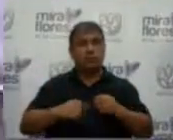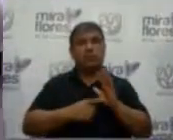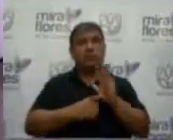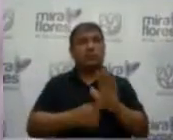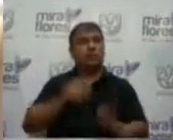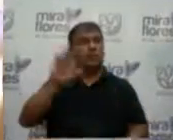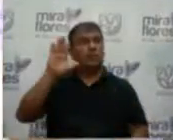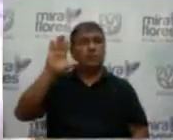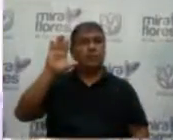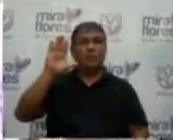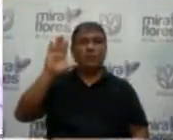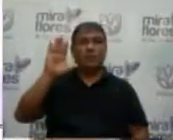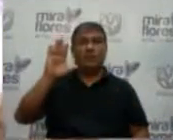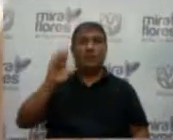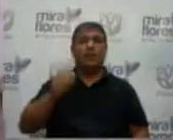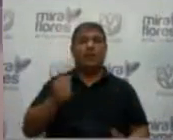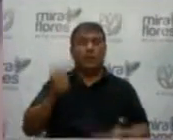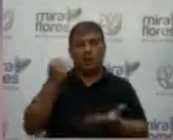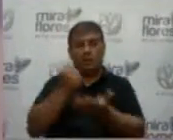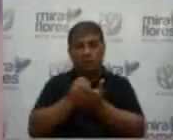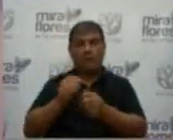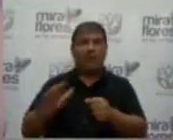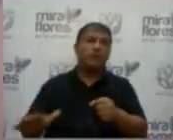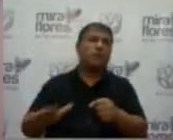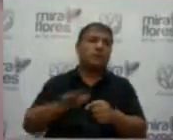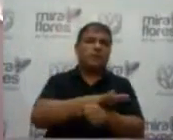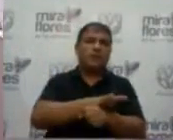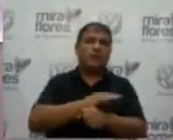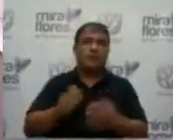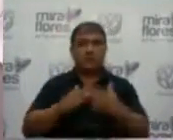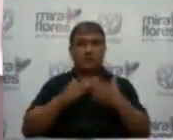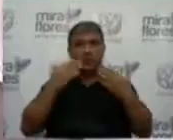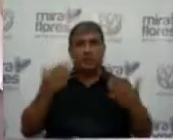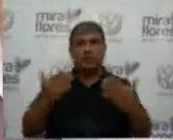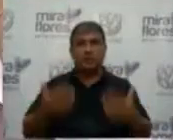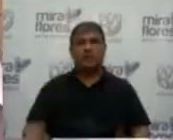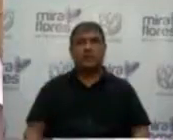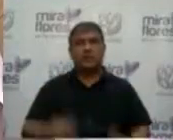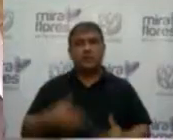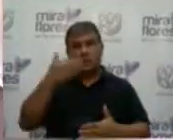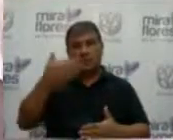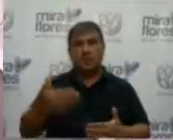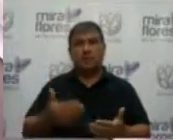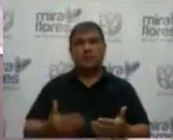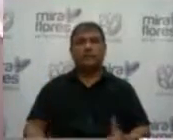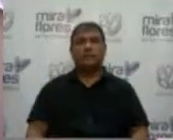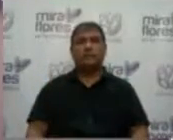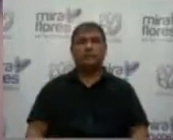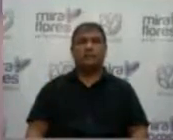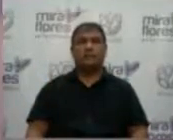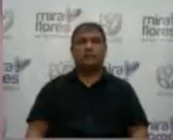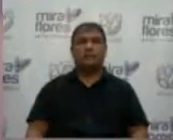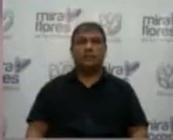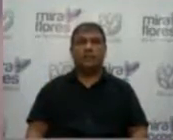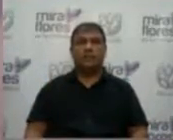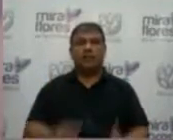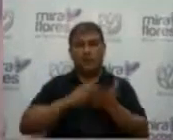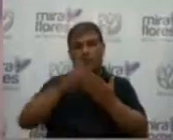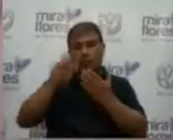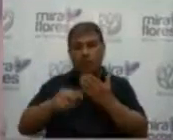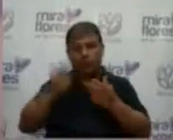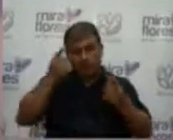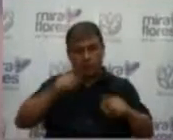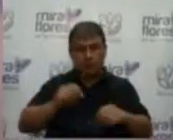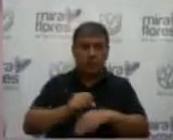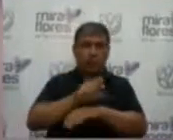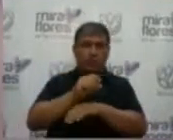señal de conformidad. Ha sido también aprobado por unanimidad. Muchísimas gracias. Vamos al siguiente punto, por favor. Proyecto de